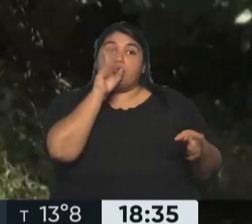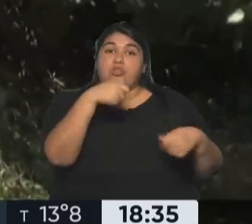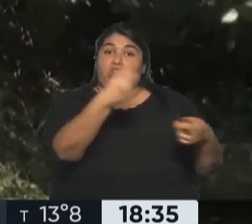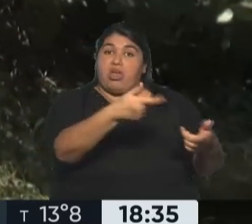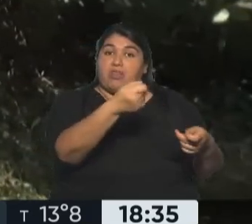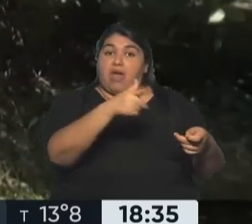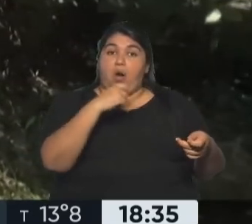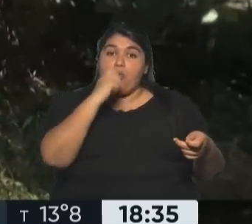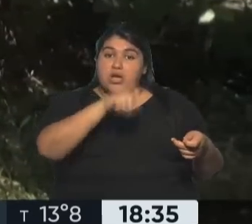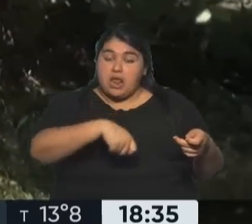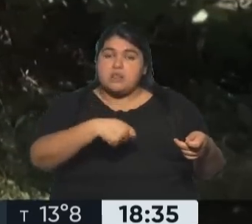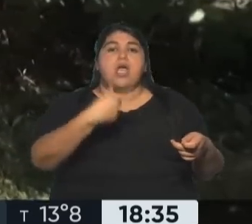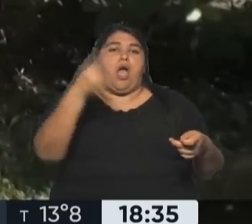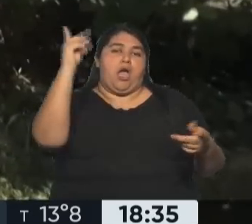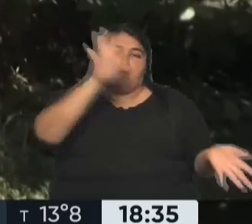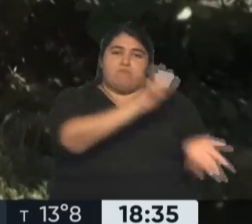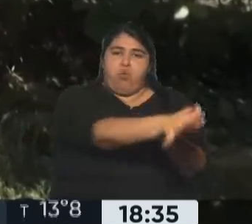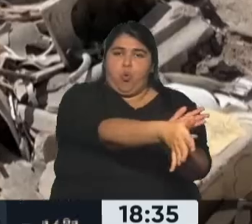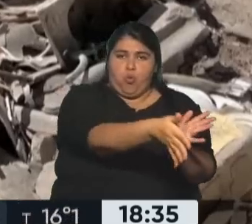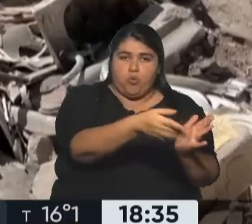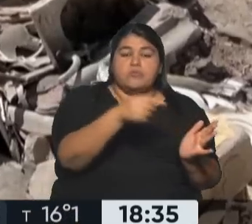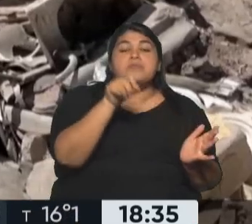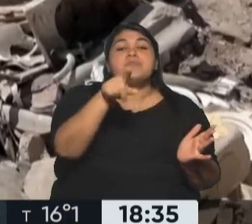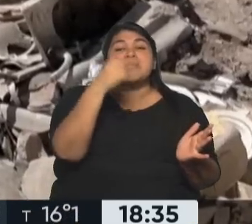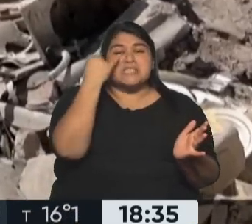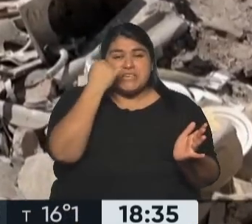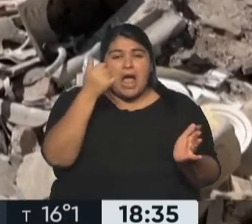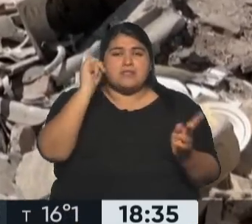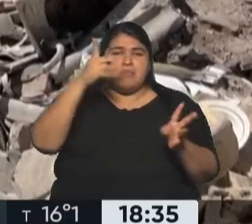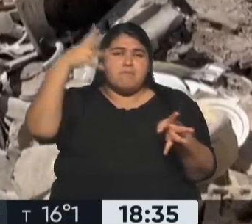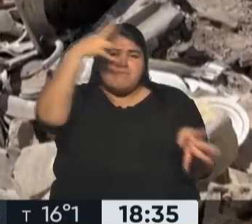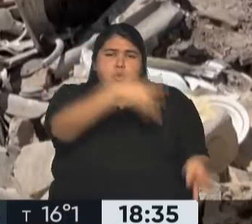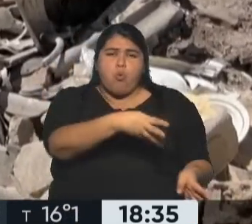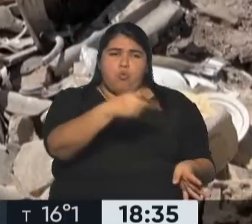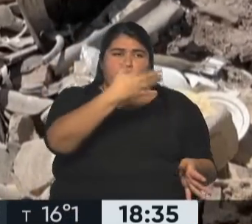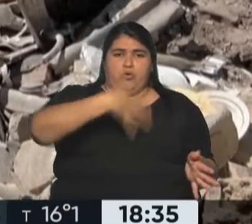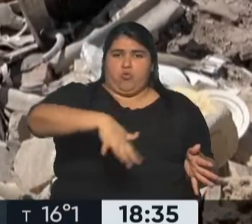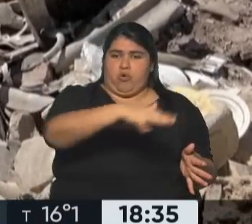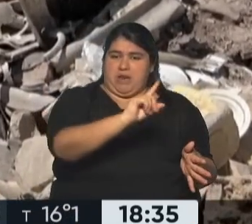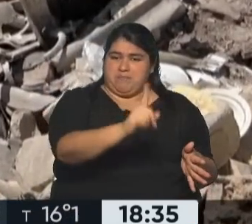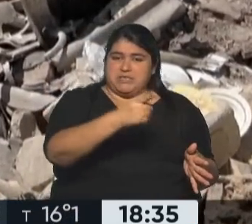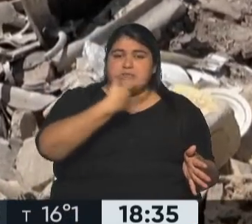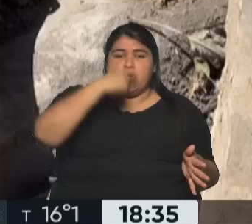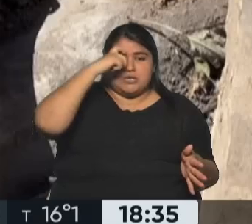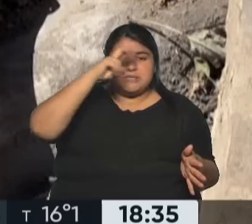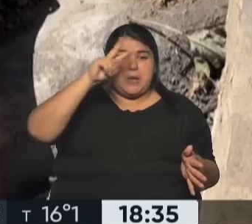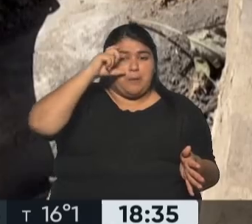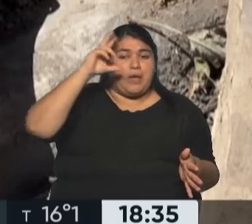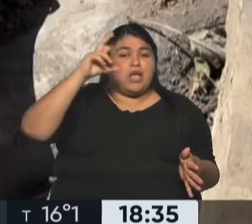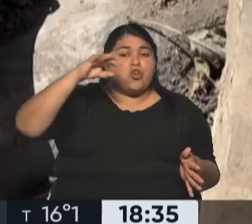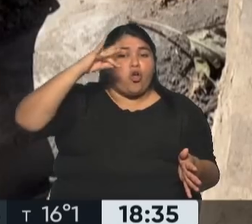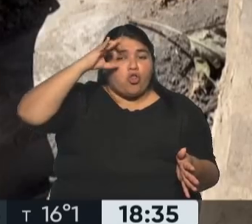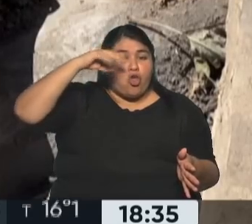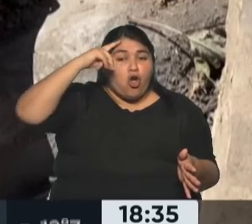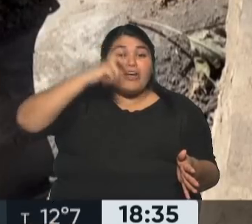europeos en el oeste de Ucrania, al tiempo que intensificó su ofensiva en la ciudad estratégica que les comentaba, Severodonetsk, donde